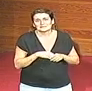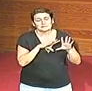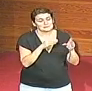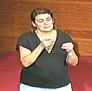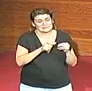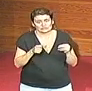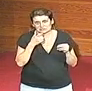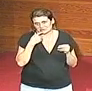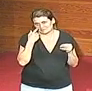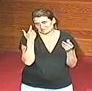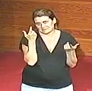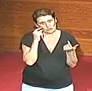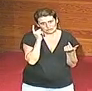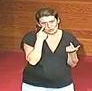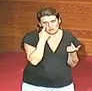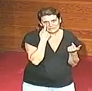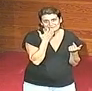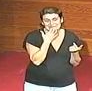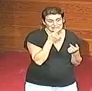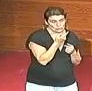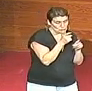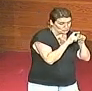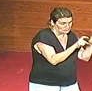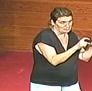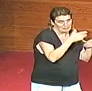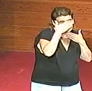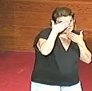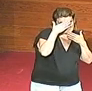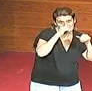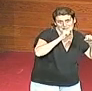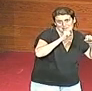que no se dan cuenta. Si tú pones que es un marroquí,